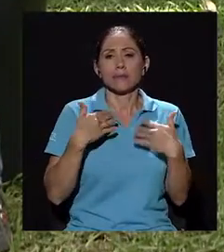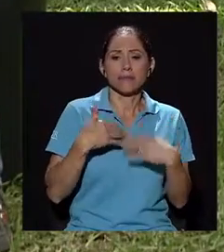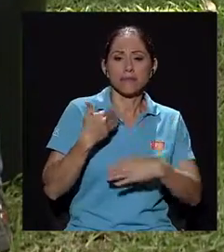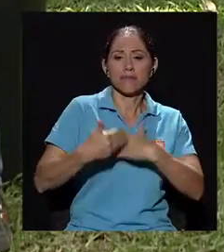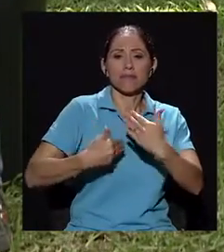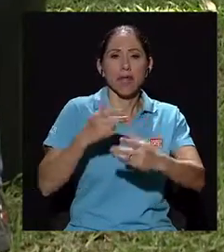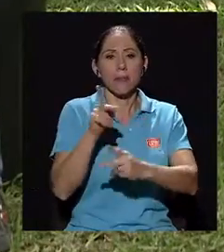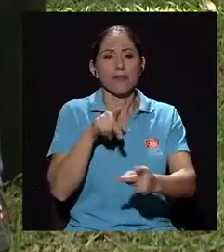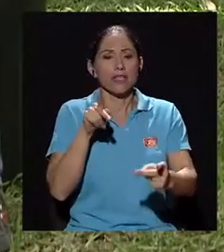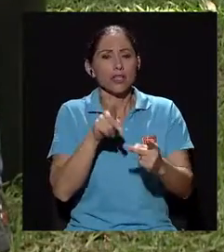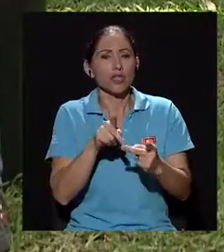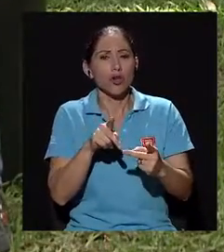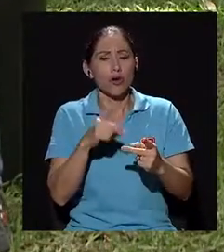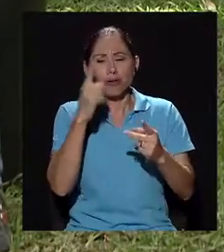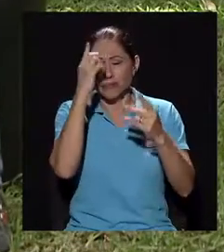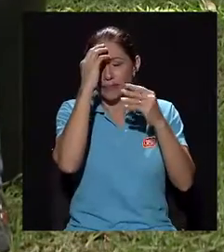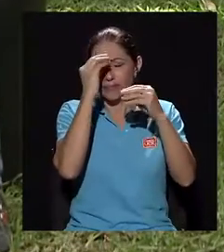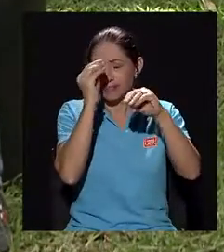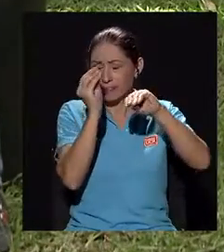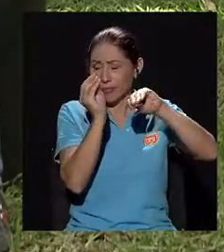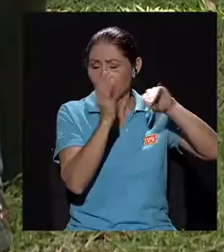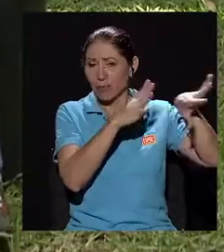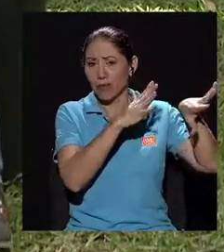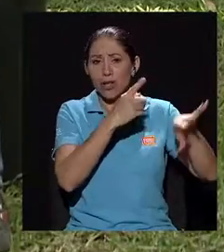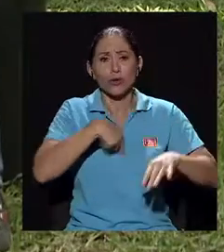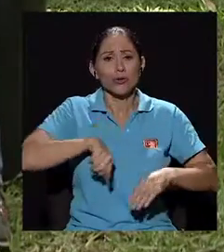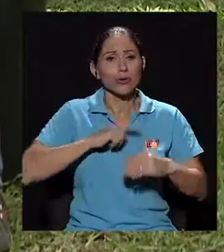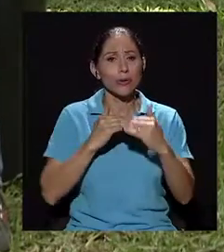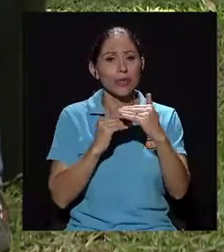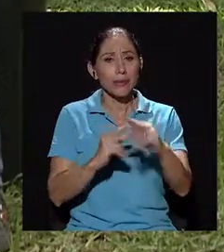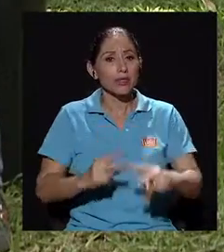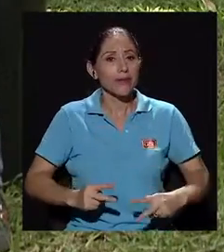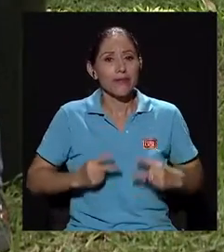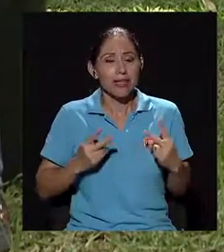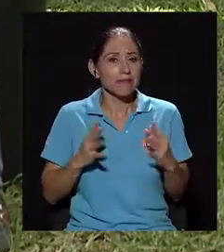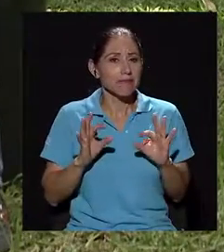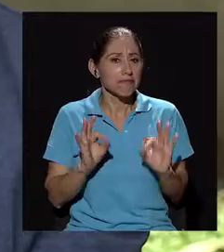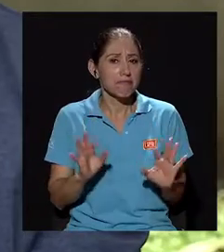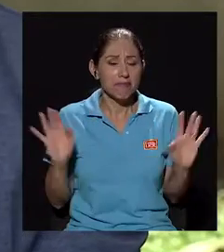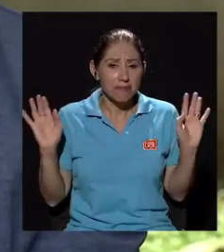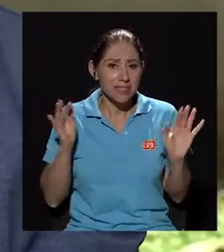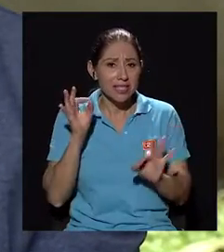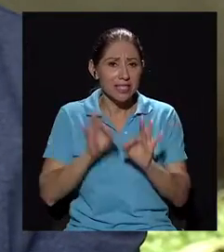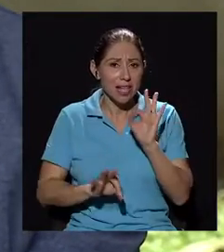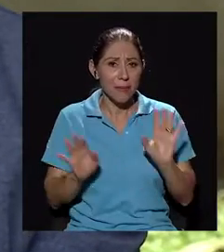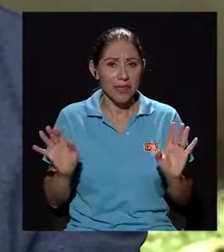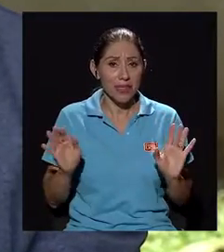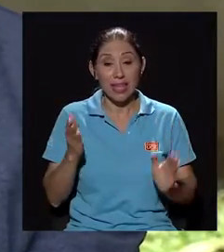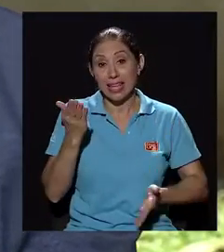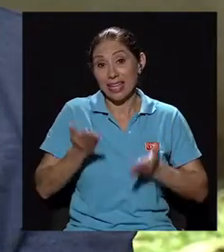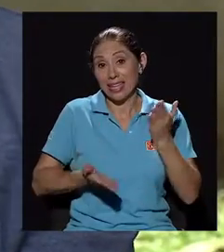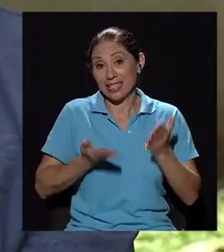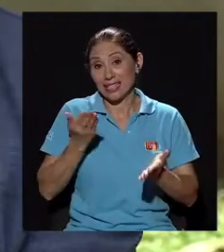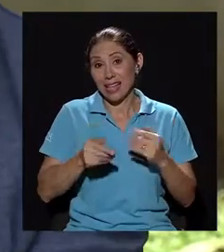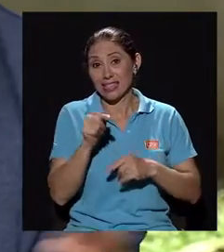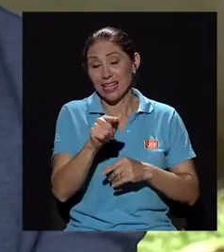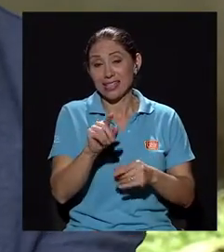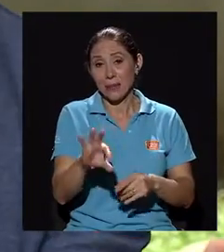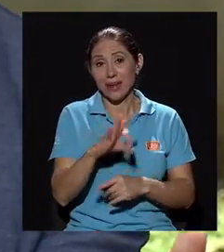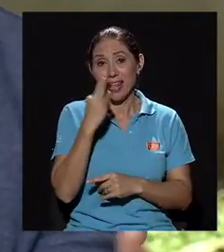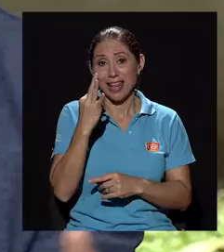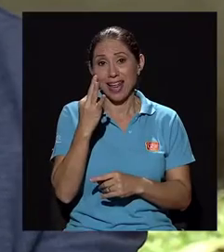perfección, sobre cómo vivir la vida, sino que nos limitemos a vivir sencillamente la vida. Uh-huh. Y quizás, o sea, de esta manera